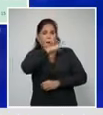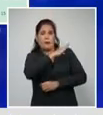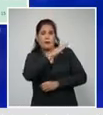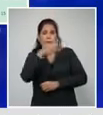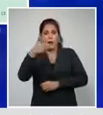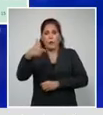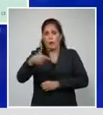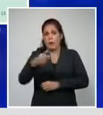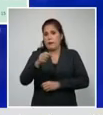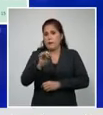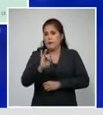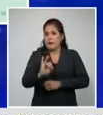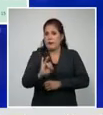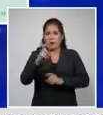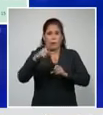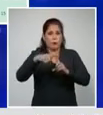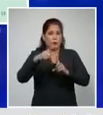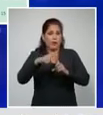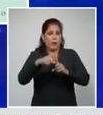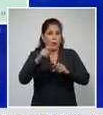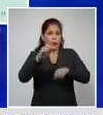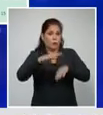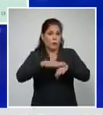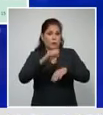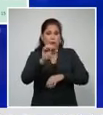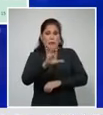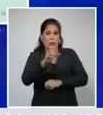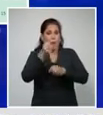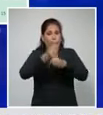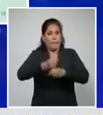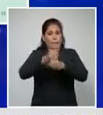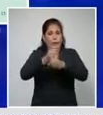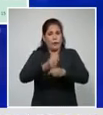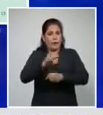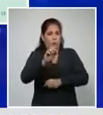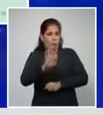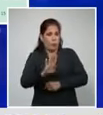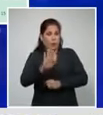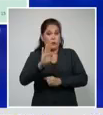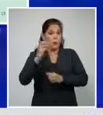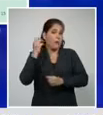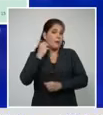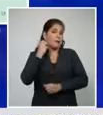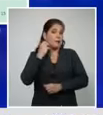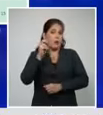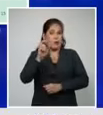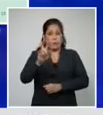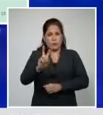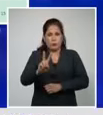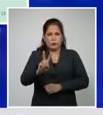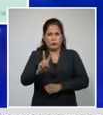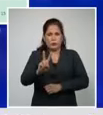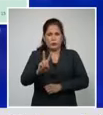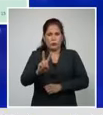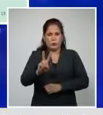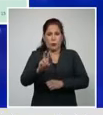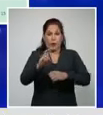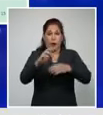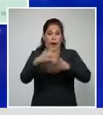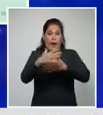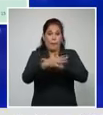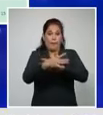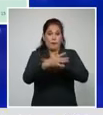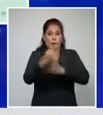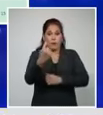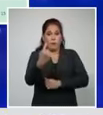7, Cautocristo con 5, Pilón con 4, Manzanillo 2 y Campechuela 1.